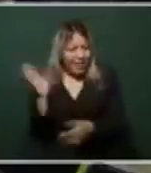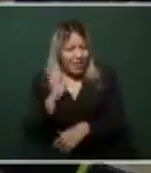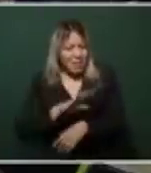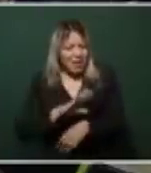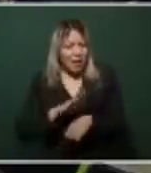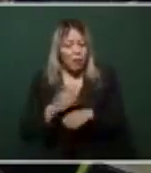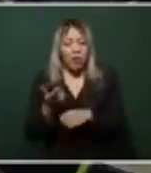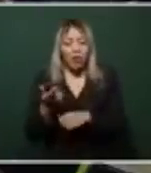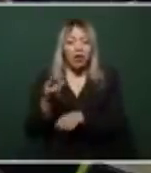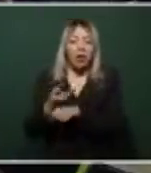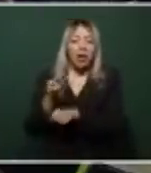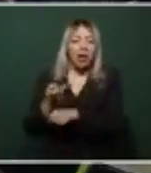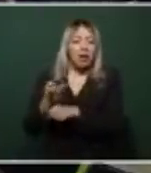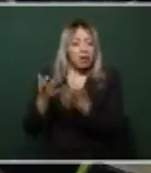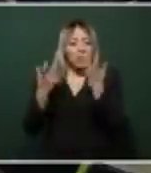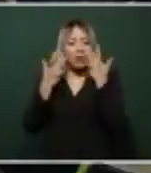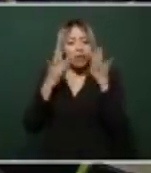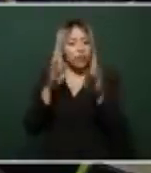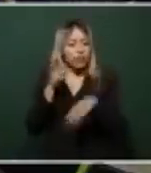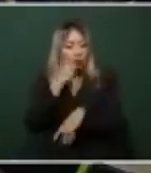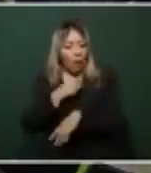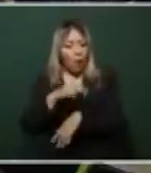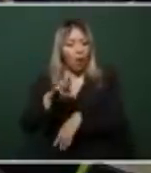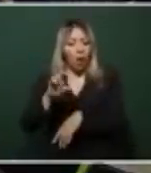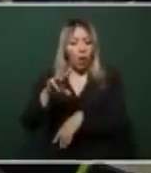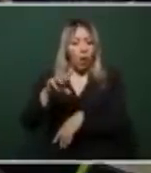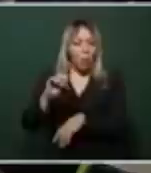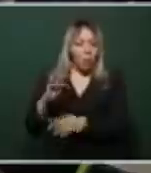lo de la renuncia de Romo,